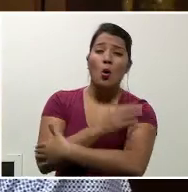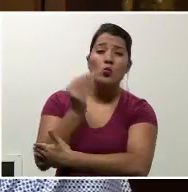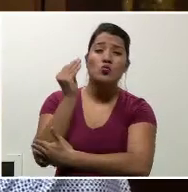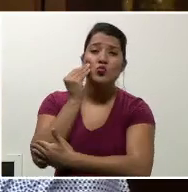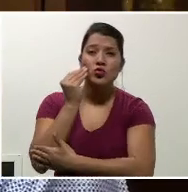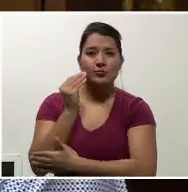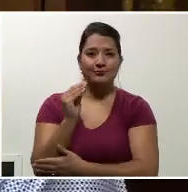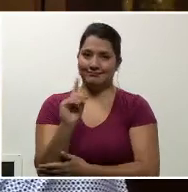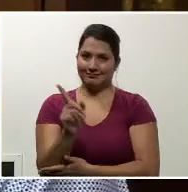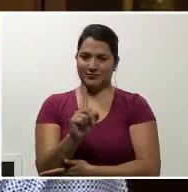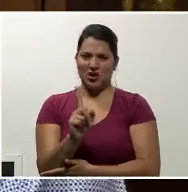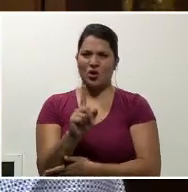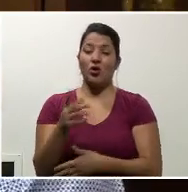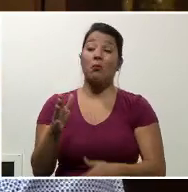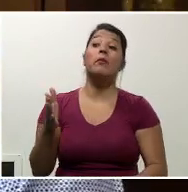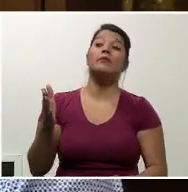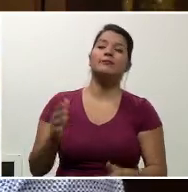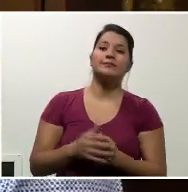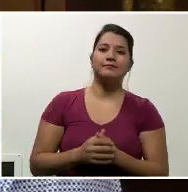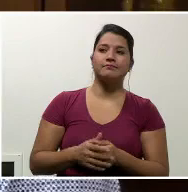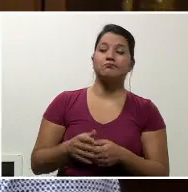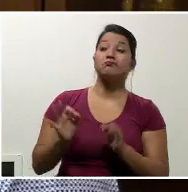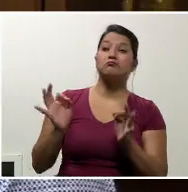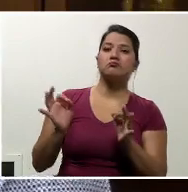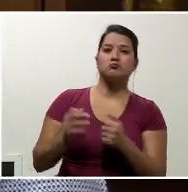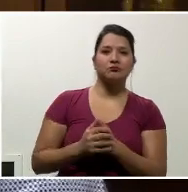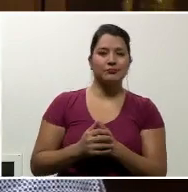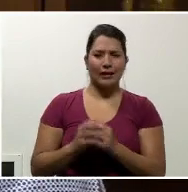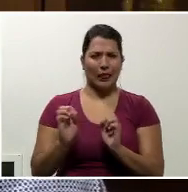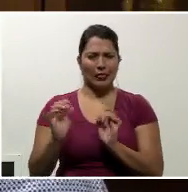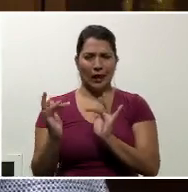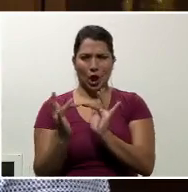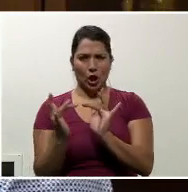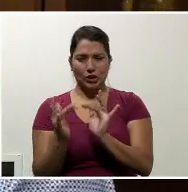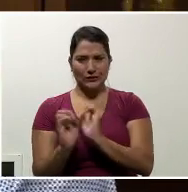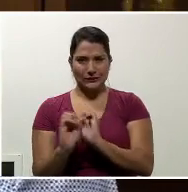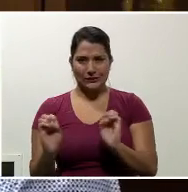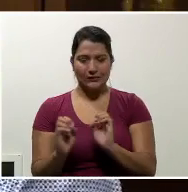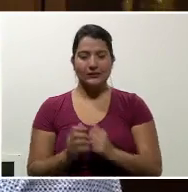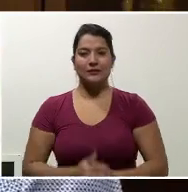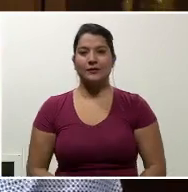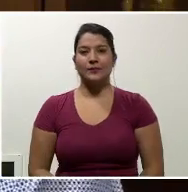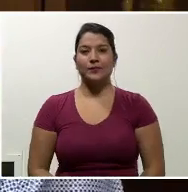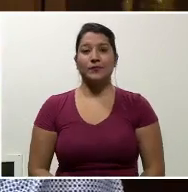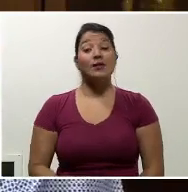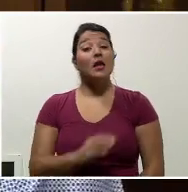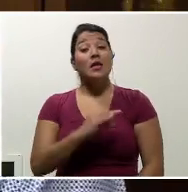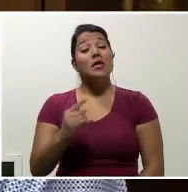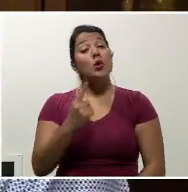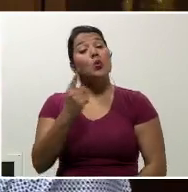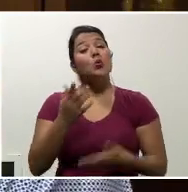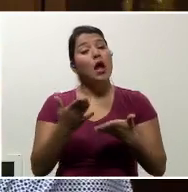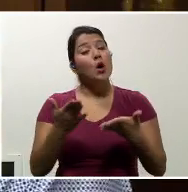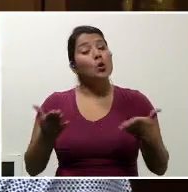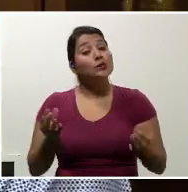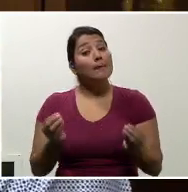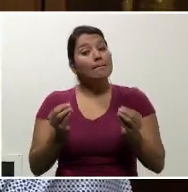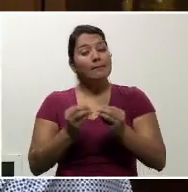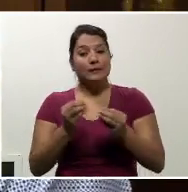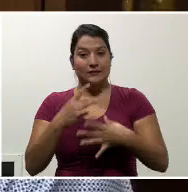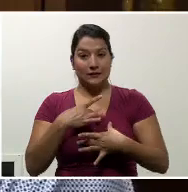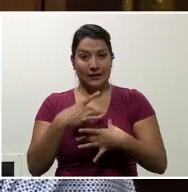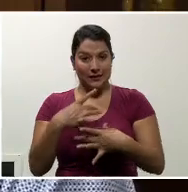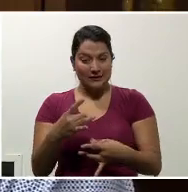saludo muy estilo hindú, casi sin acercarnos corporalmente. Y una de las cosas más